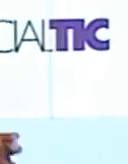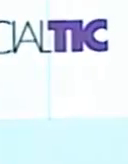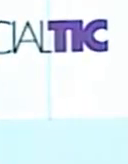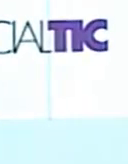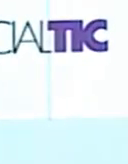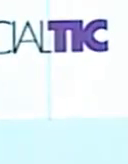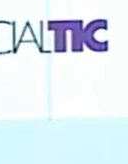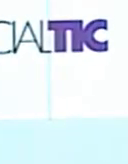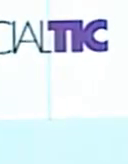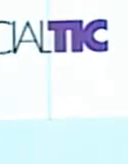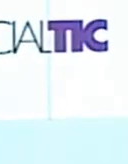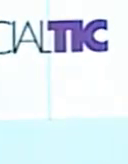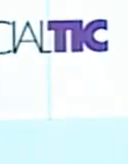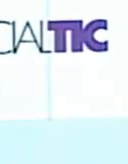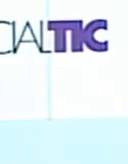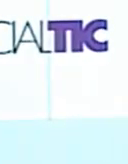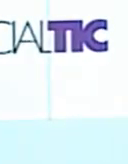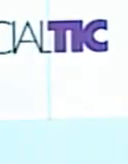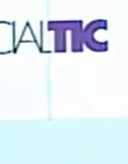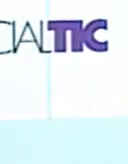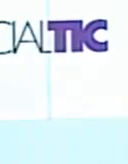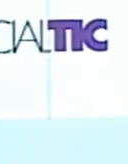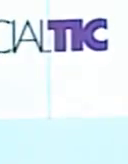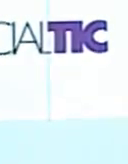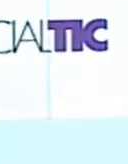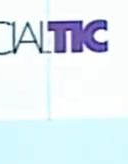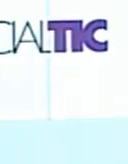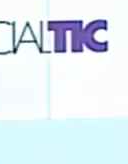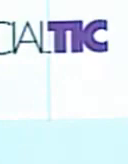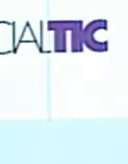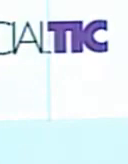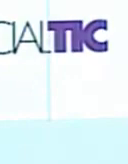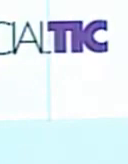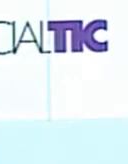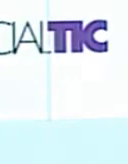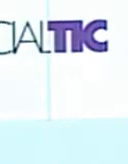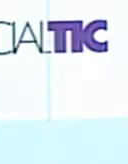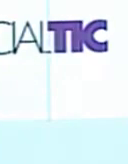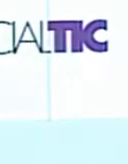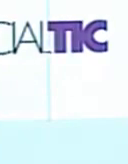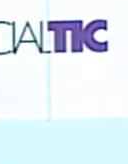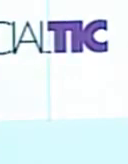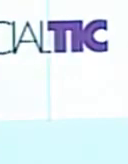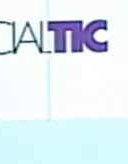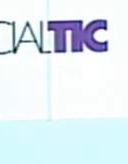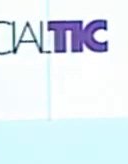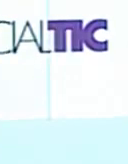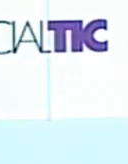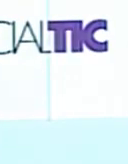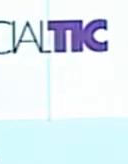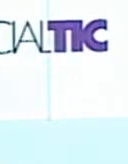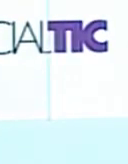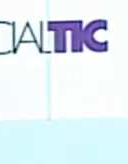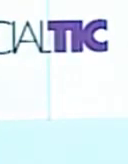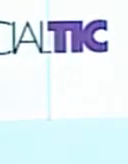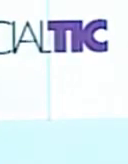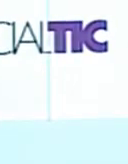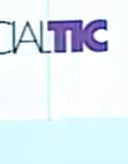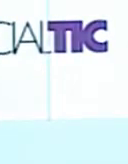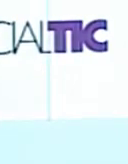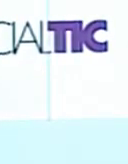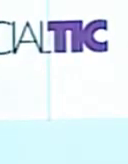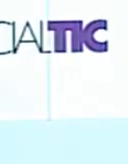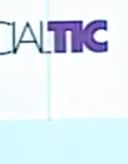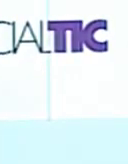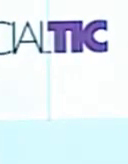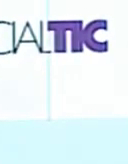convenimos, y me apena muchísimo decirles, no les puedo decir cuando les queden 5 minutos, porque ya les quedan nada, al empezar ya les queda muy poquito.